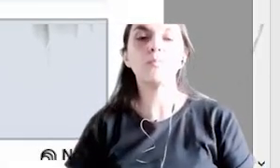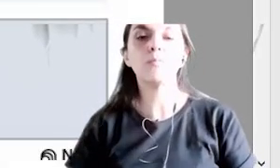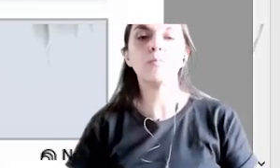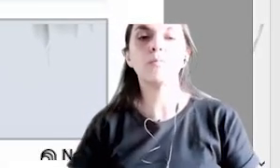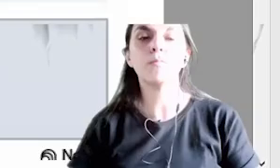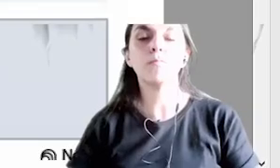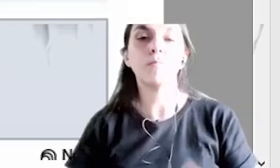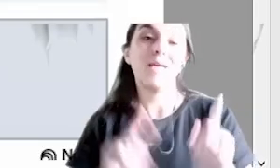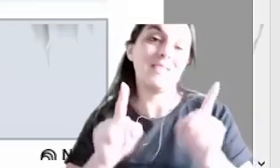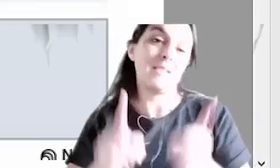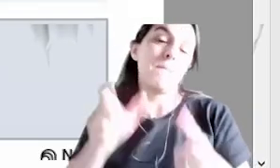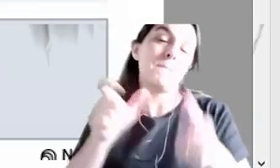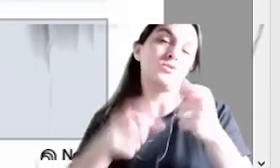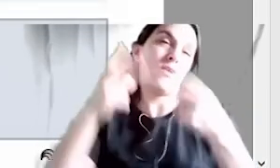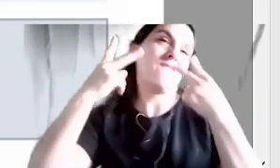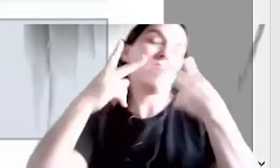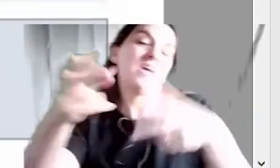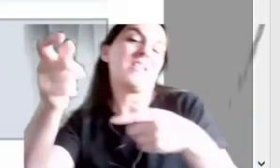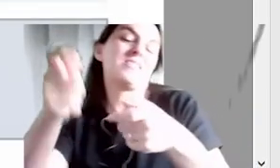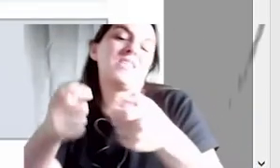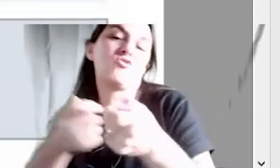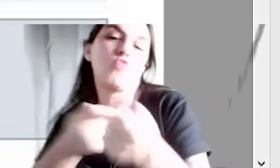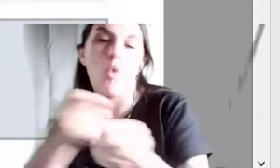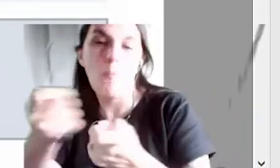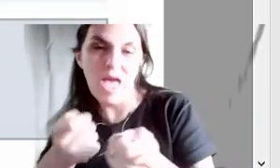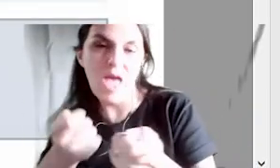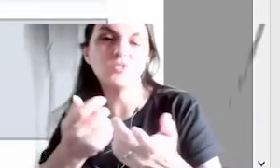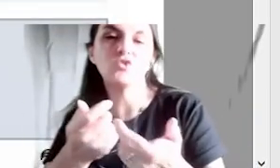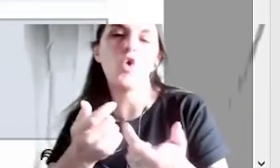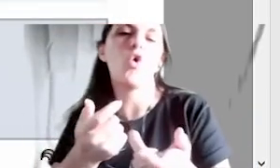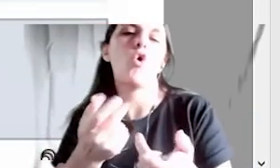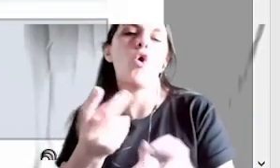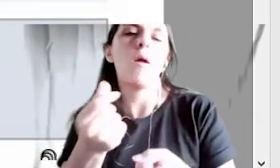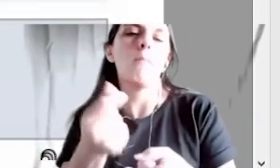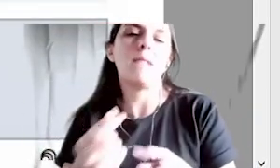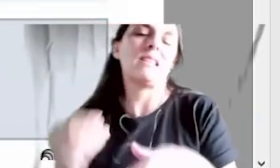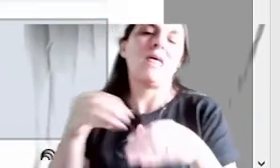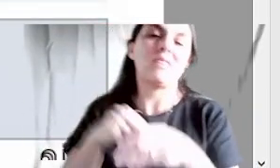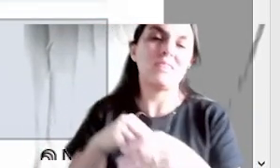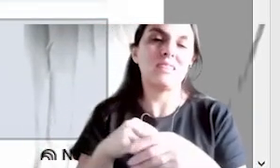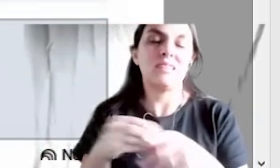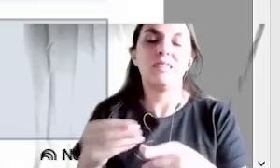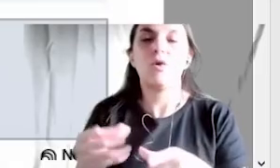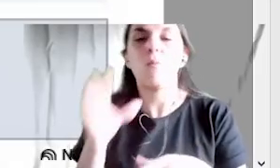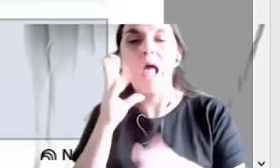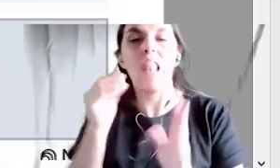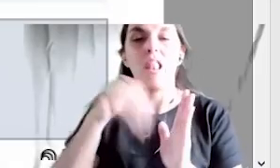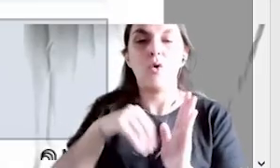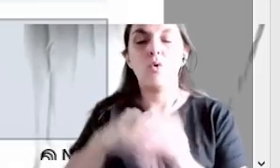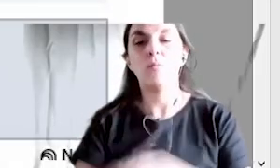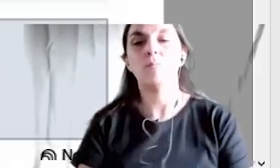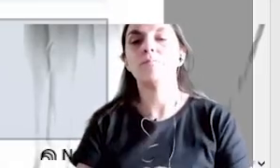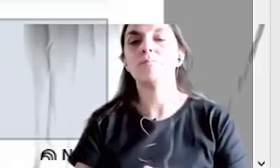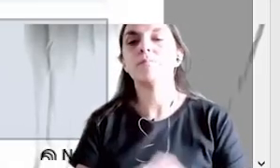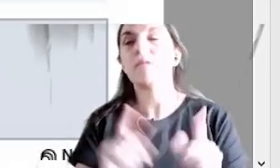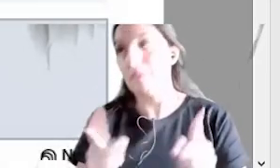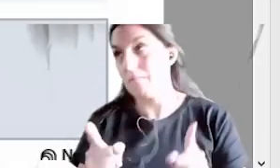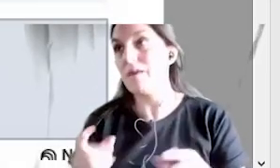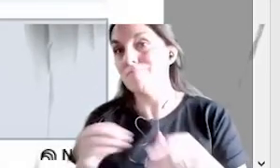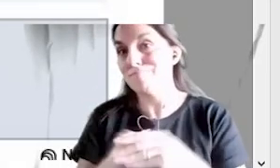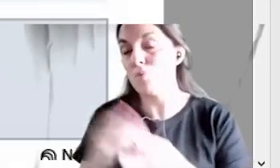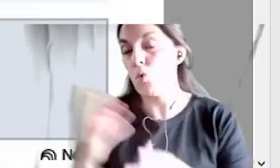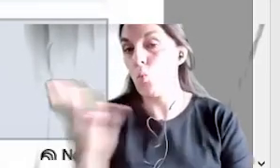también tenemos los viajantes de comercio, las compensaciones. Se considera también renta de cuarta categoría